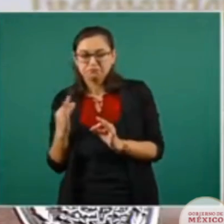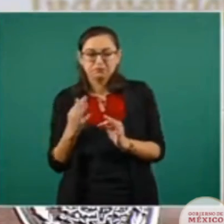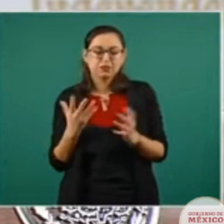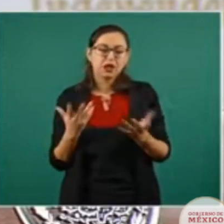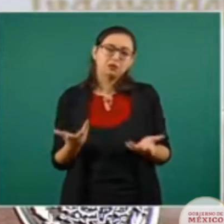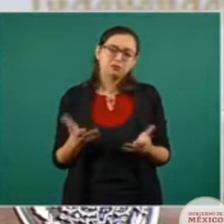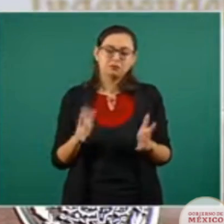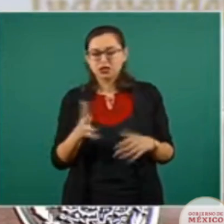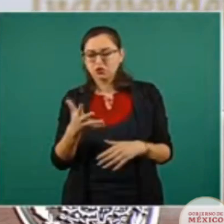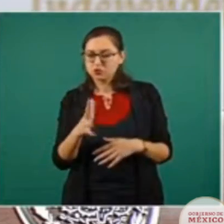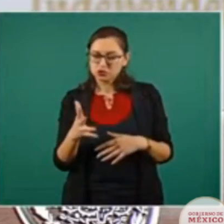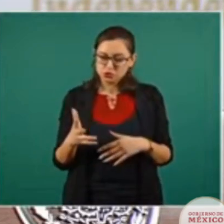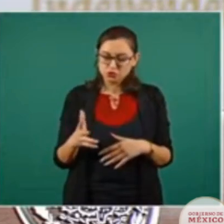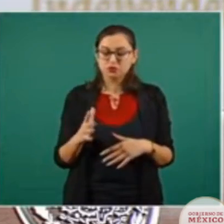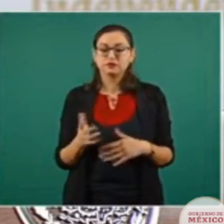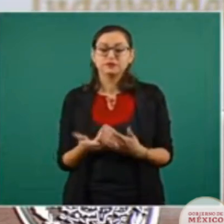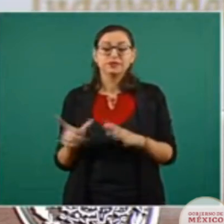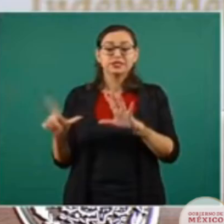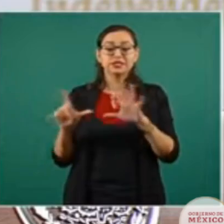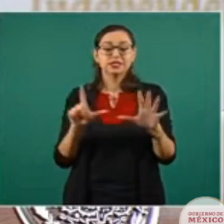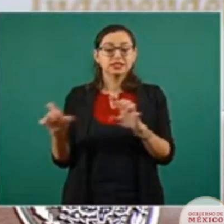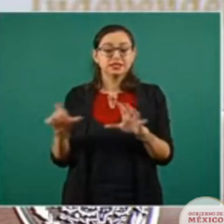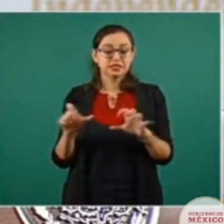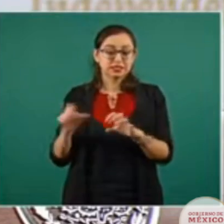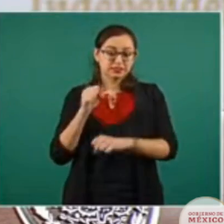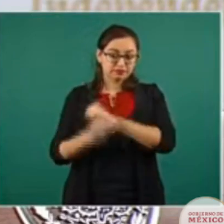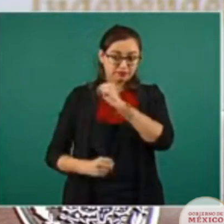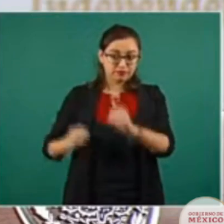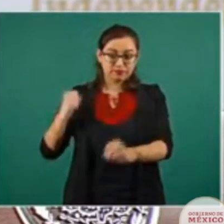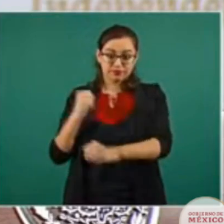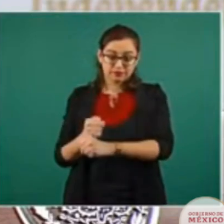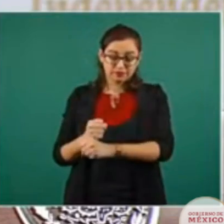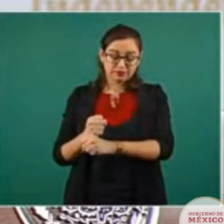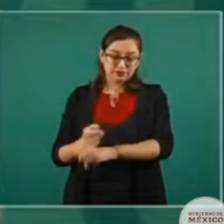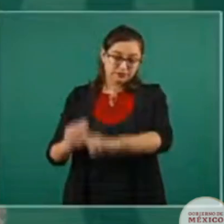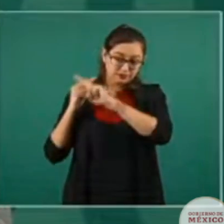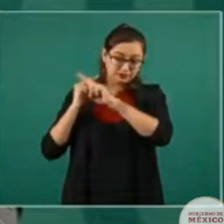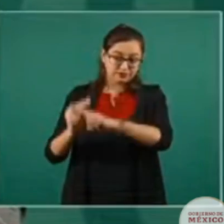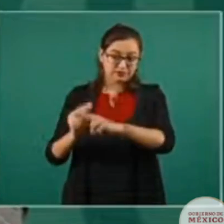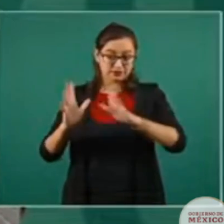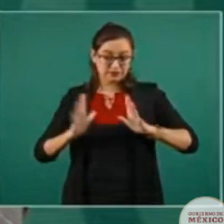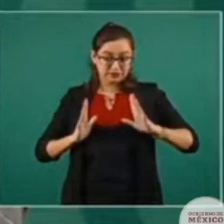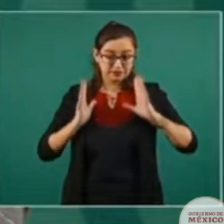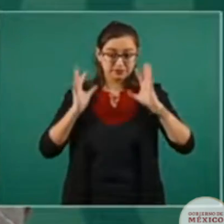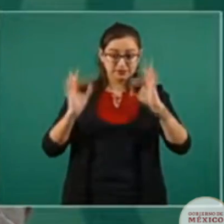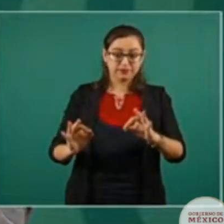700 años de la fundación de México Tenochtitlan.